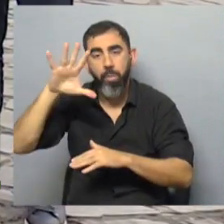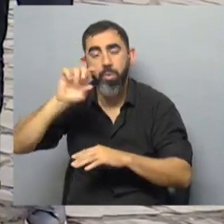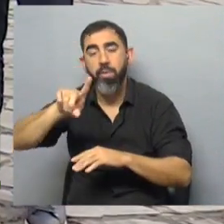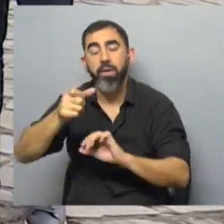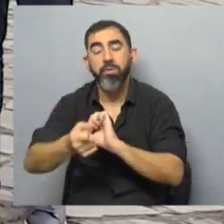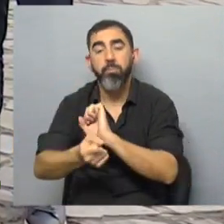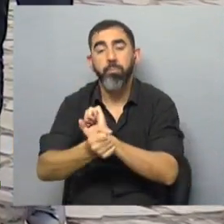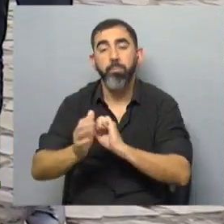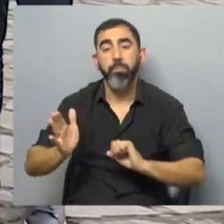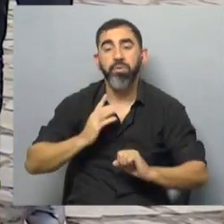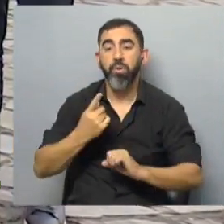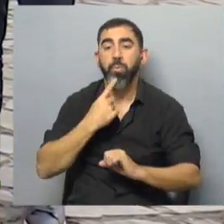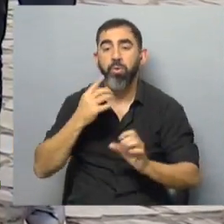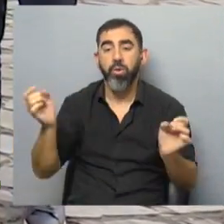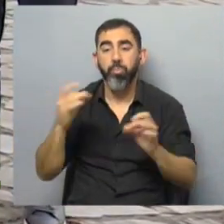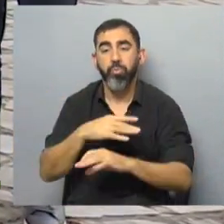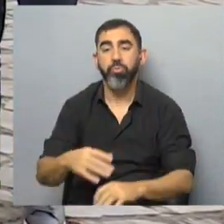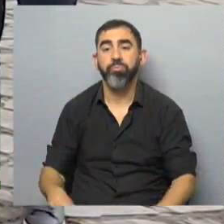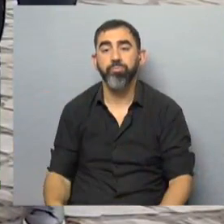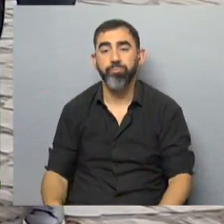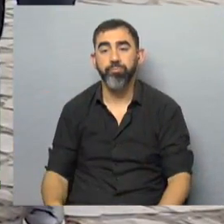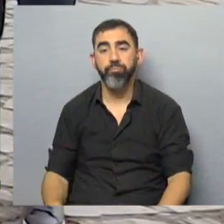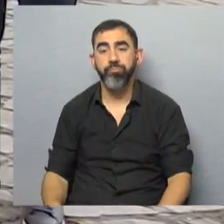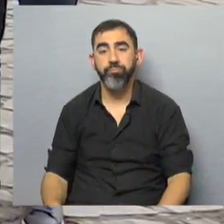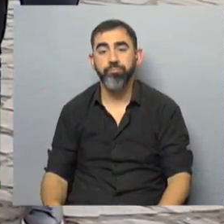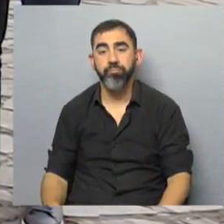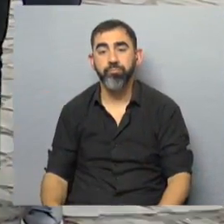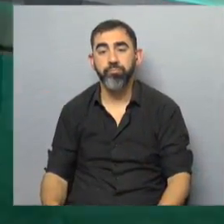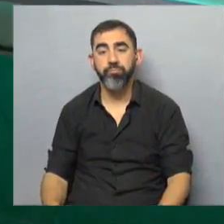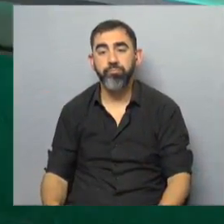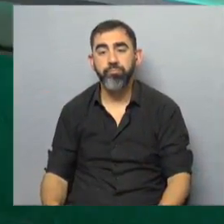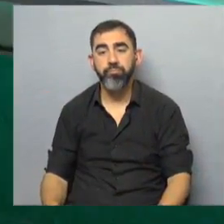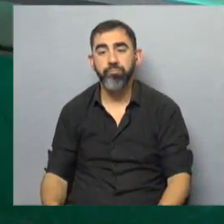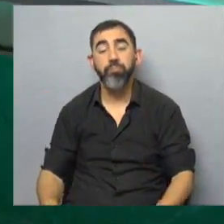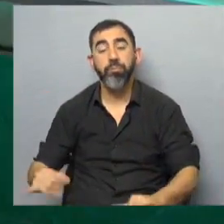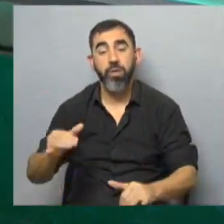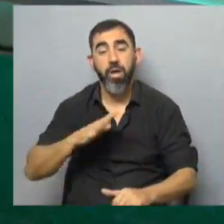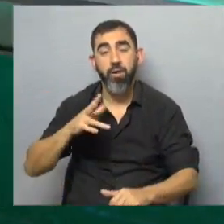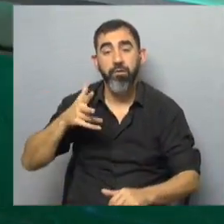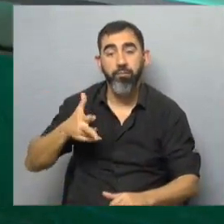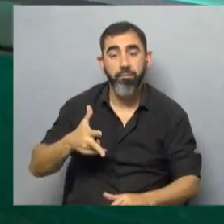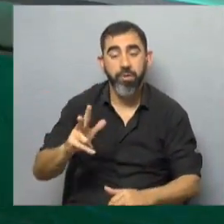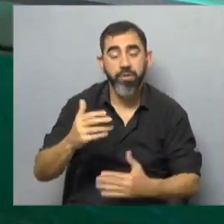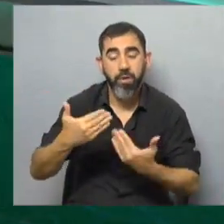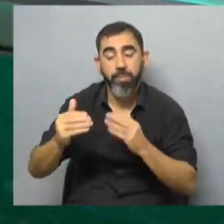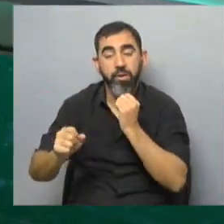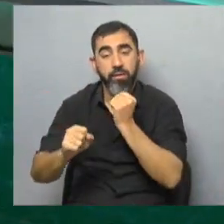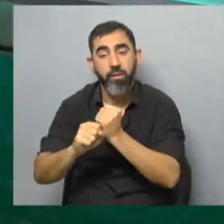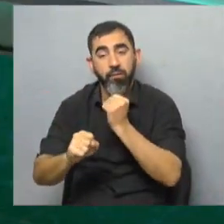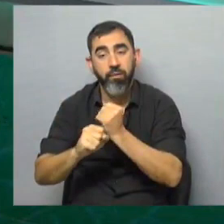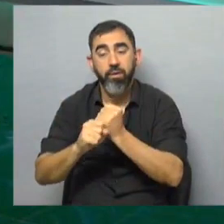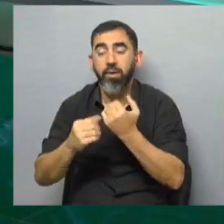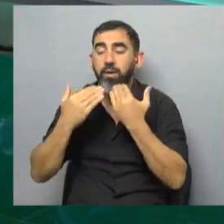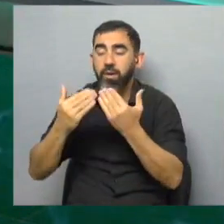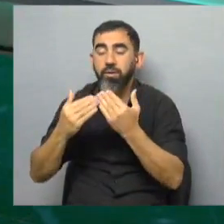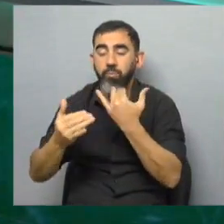expresas políticas ya aquí instalado. Muy bien, Luca, muchas gracias. Bueno, ya tiene fecha, hay que empezar a trabajarlo allí, así que te agradecemos